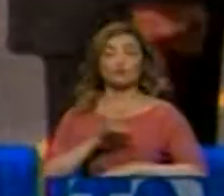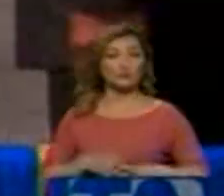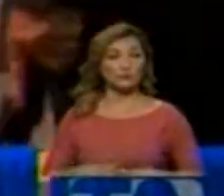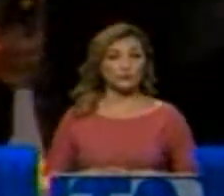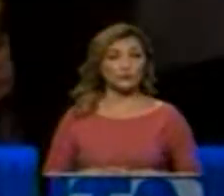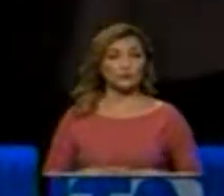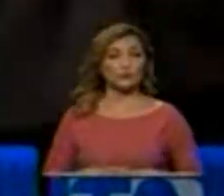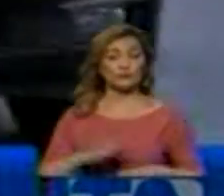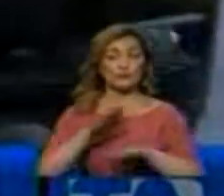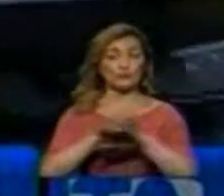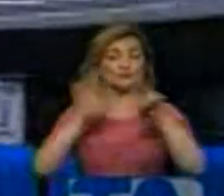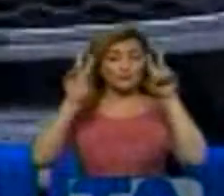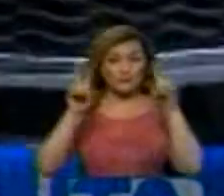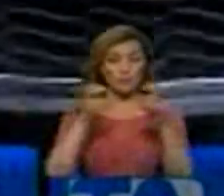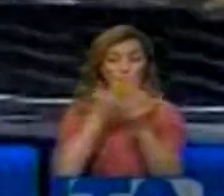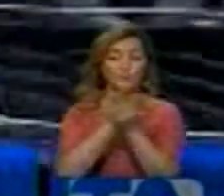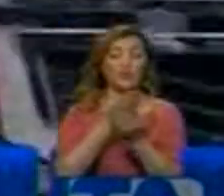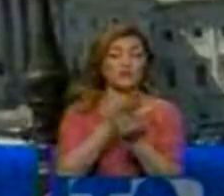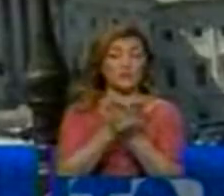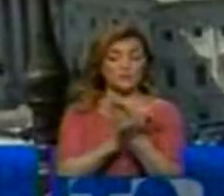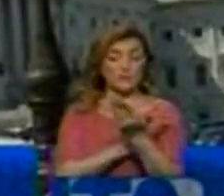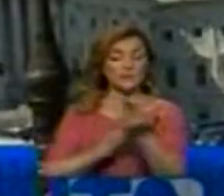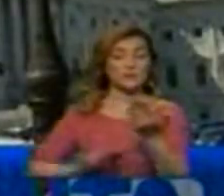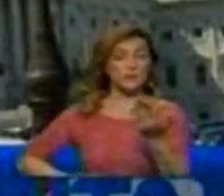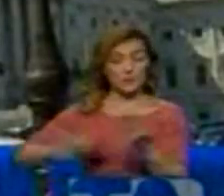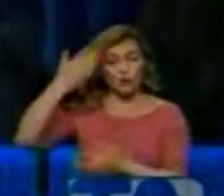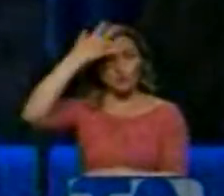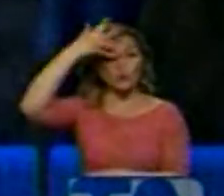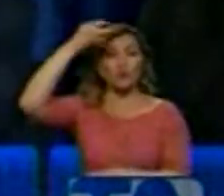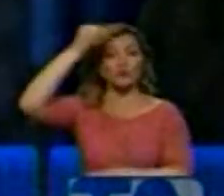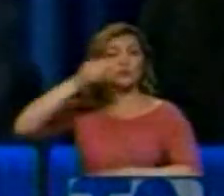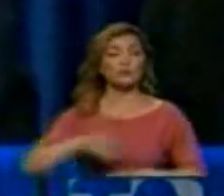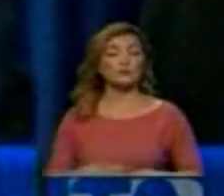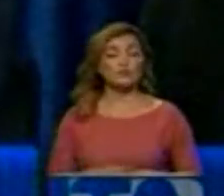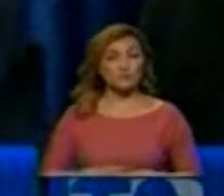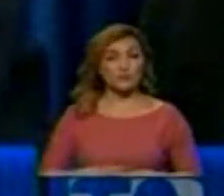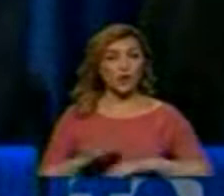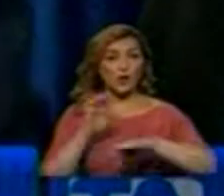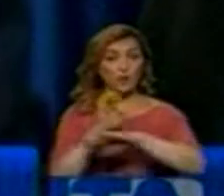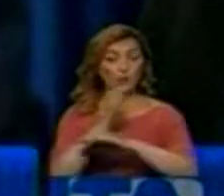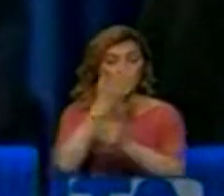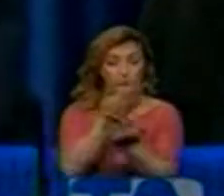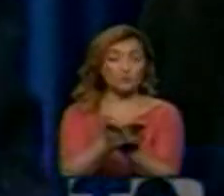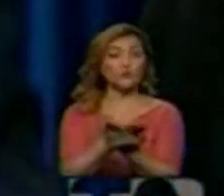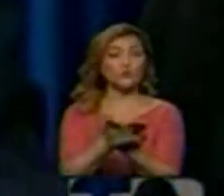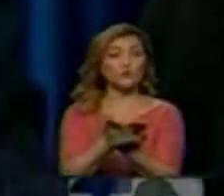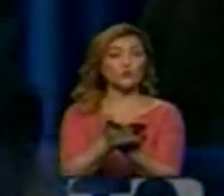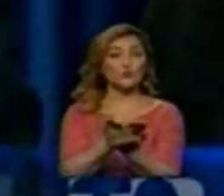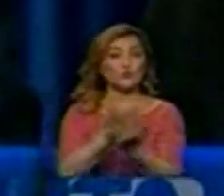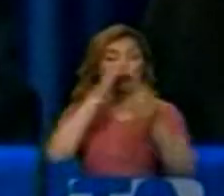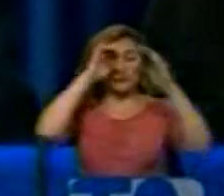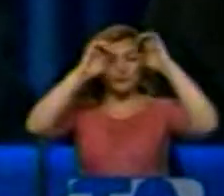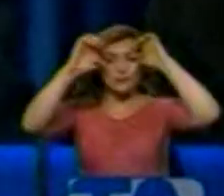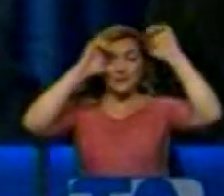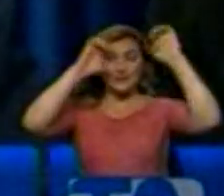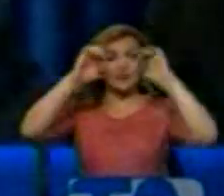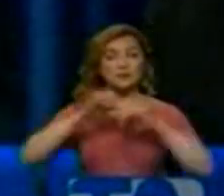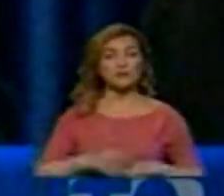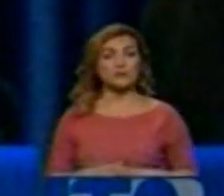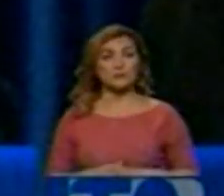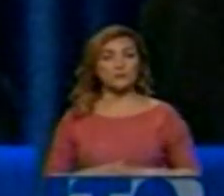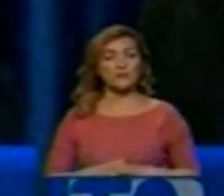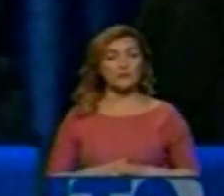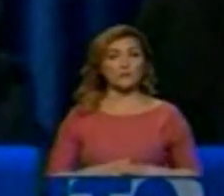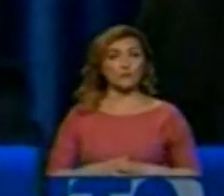ese marco se hará una propuesta al presidente Donald Trump. El Ecuador propone una estrategia